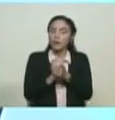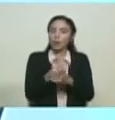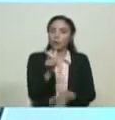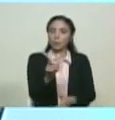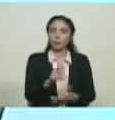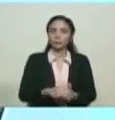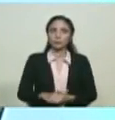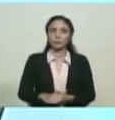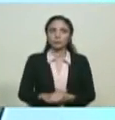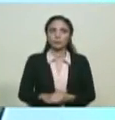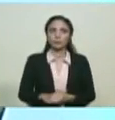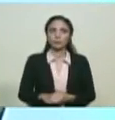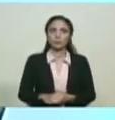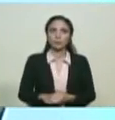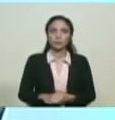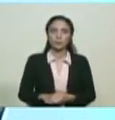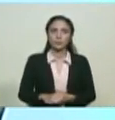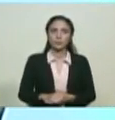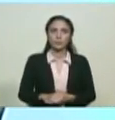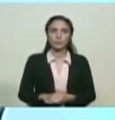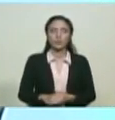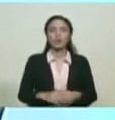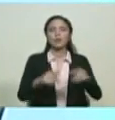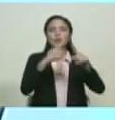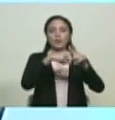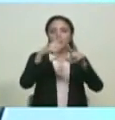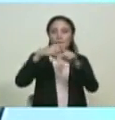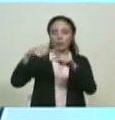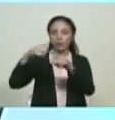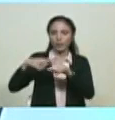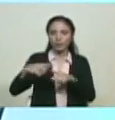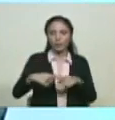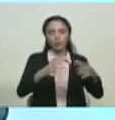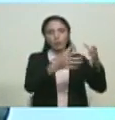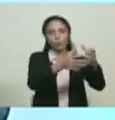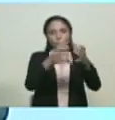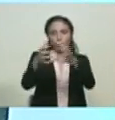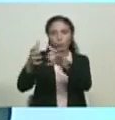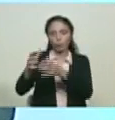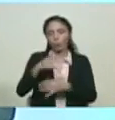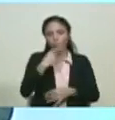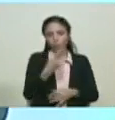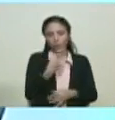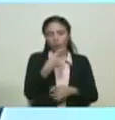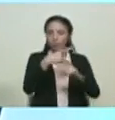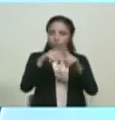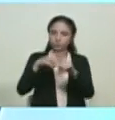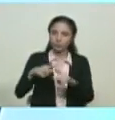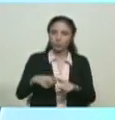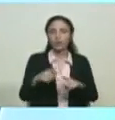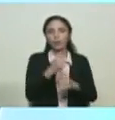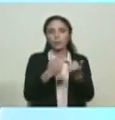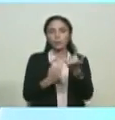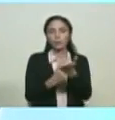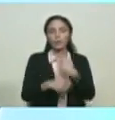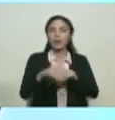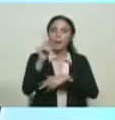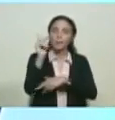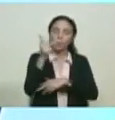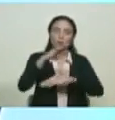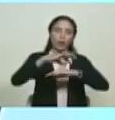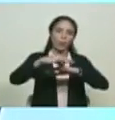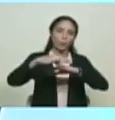unido de venezuela de las raps de la ub de los clp de las direcciones parroquiales